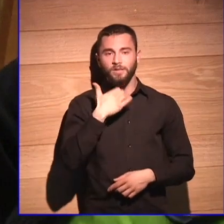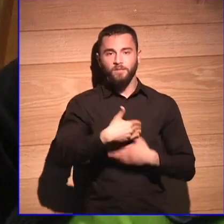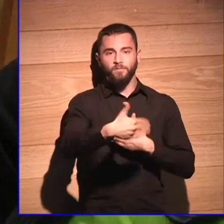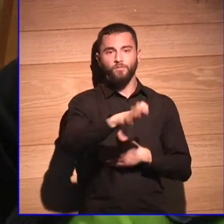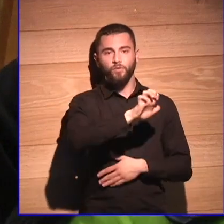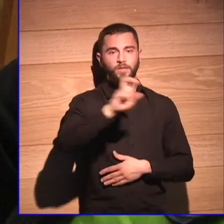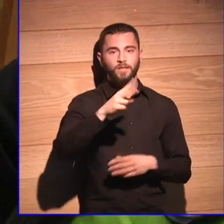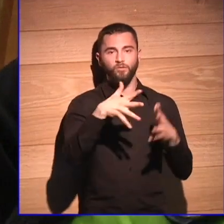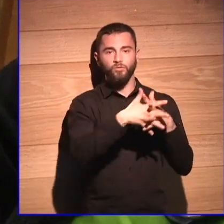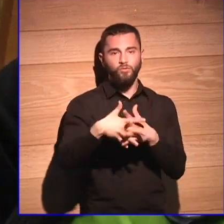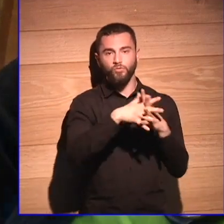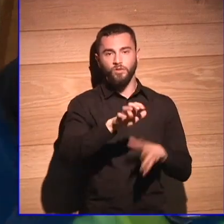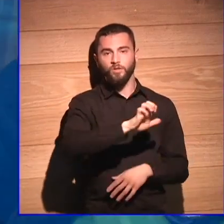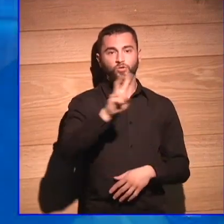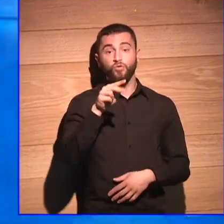Estados Unidos.